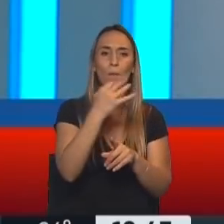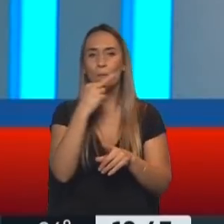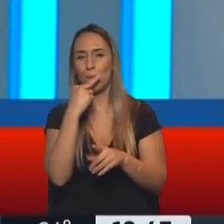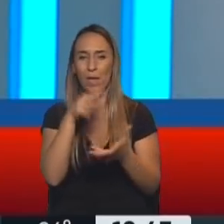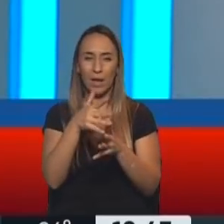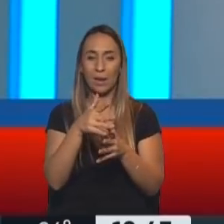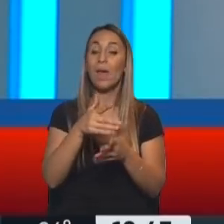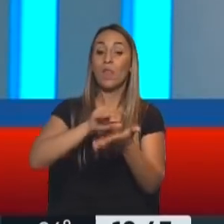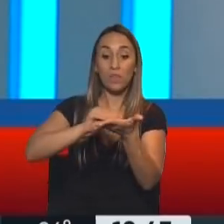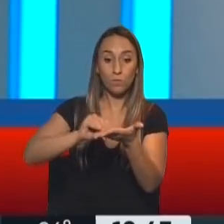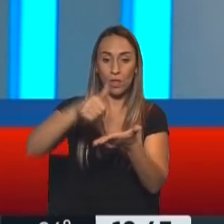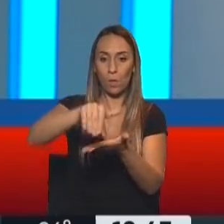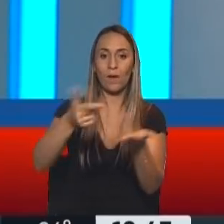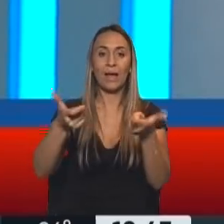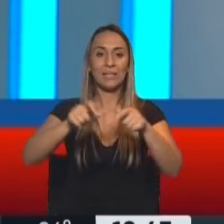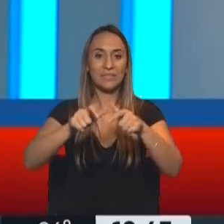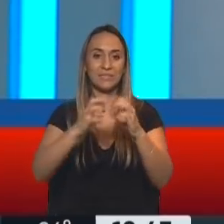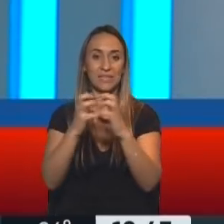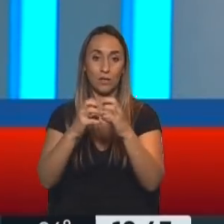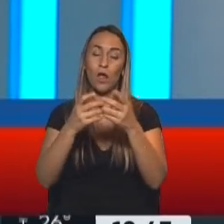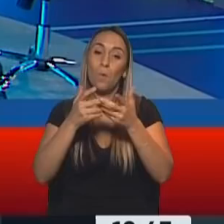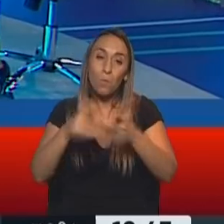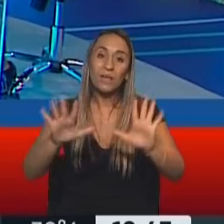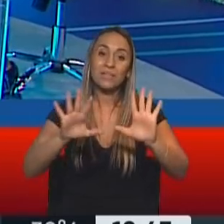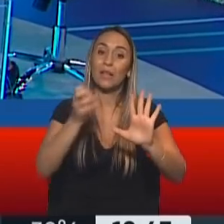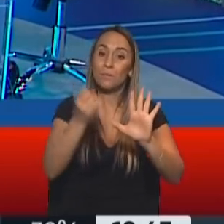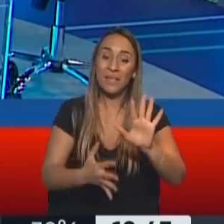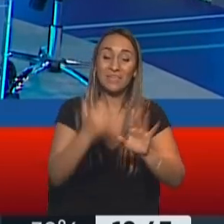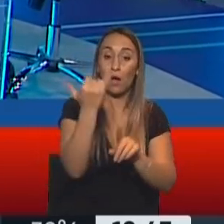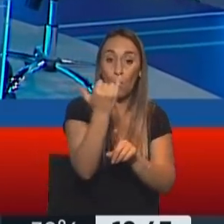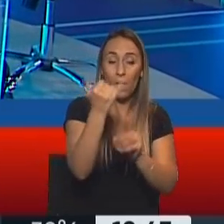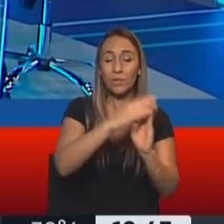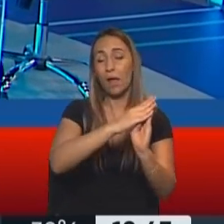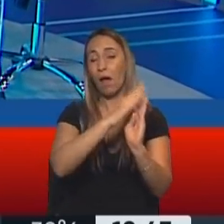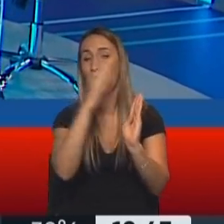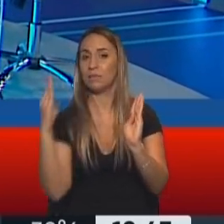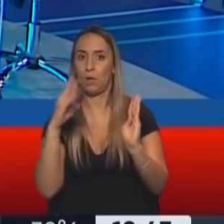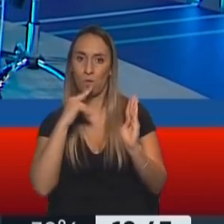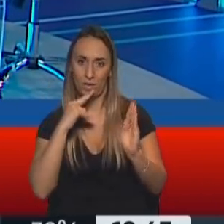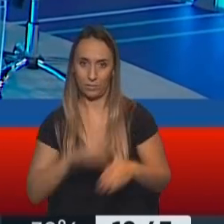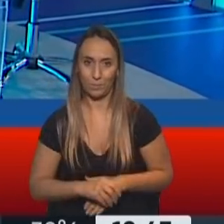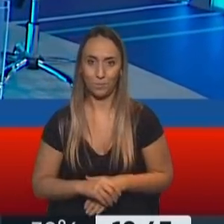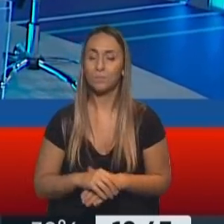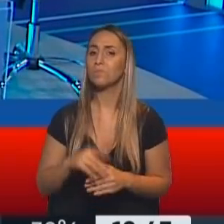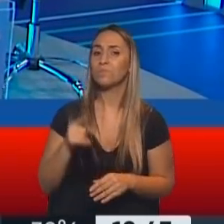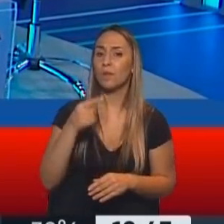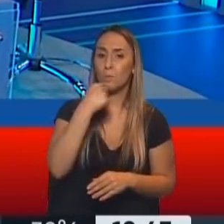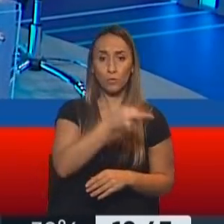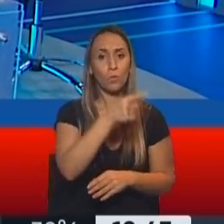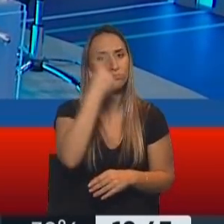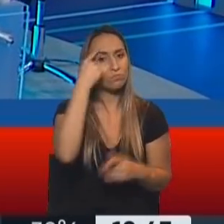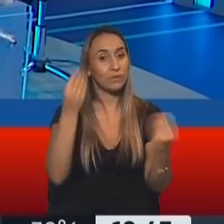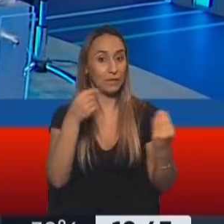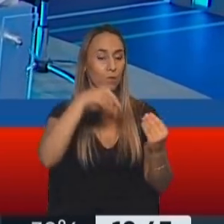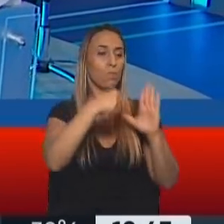diputados. Perfecto. Es muy posible que empiece el jueves y que termine el día viernes. Bien, muy claro todo. NASA, ¿y cuáles suponés que son los puntos? Digo, hoy